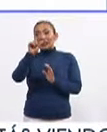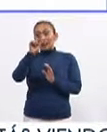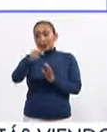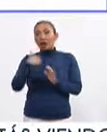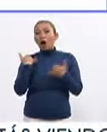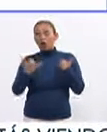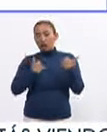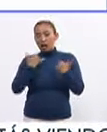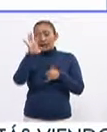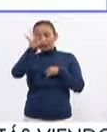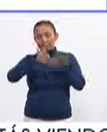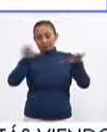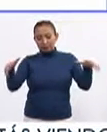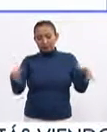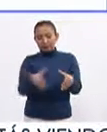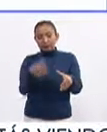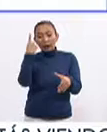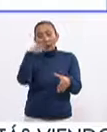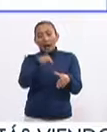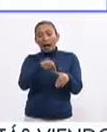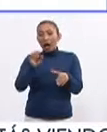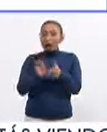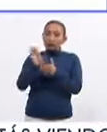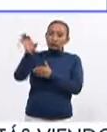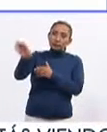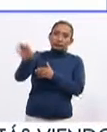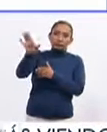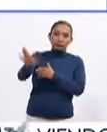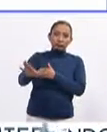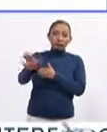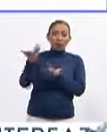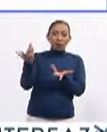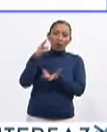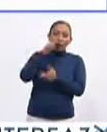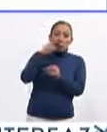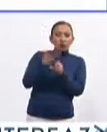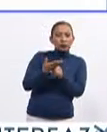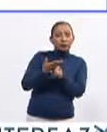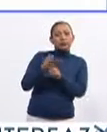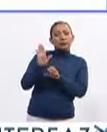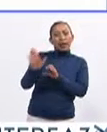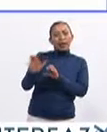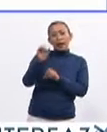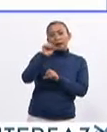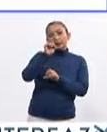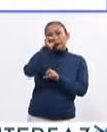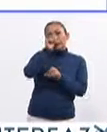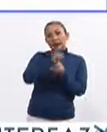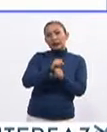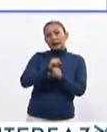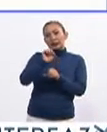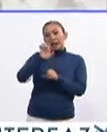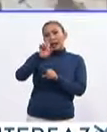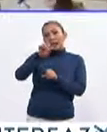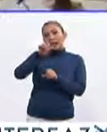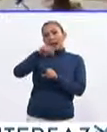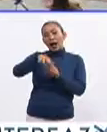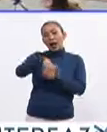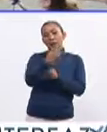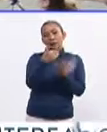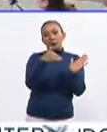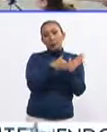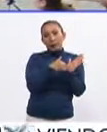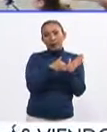21,170 elementos destinados unos bajo responsabilidad de la Secretaría de Defensa Nacional,